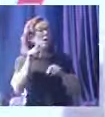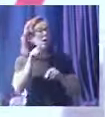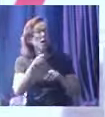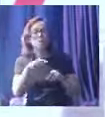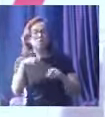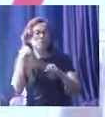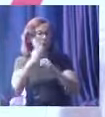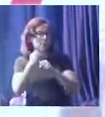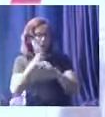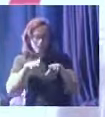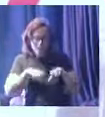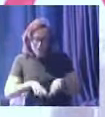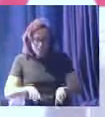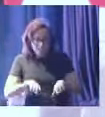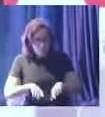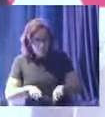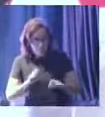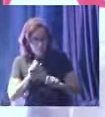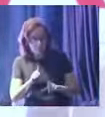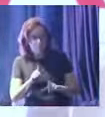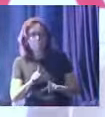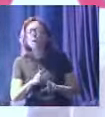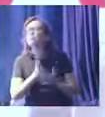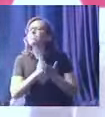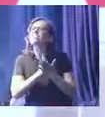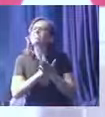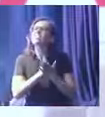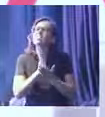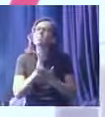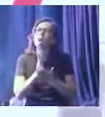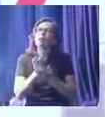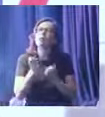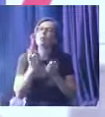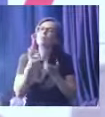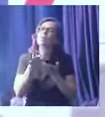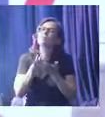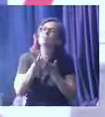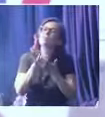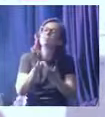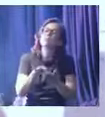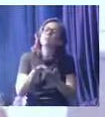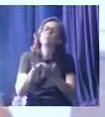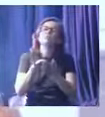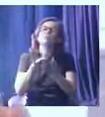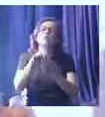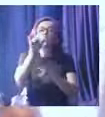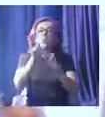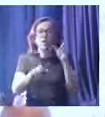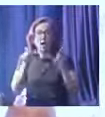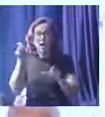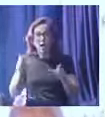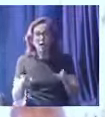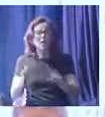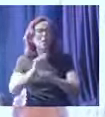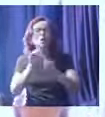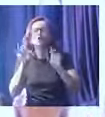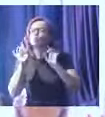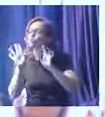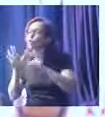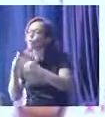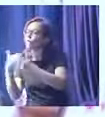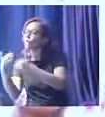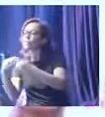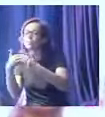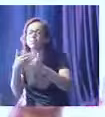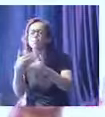de la Intendencia en estar siempre al servicio de las ciudadanas y los ciudadanos, no solamente del vecino o de la